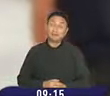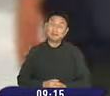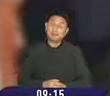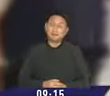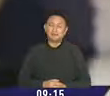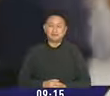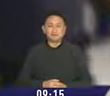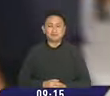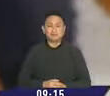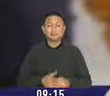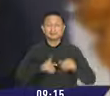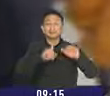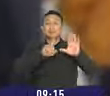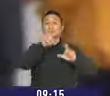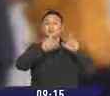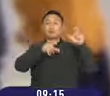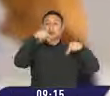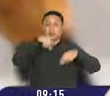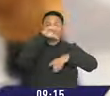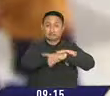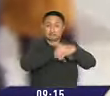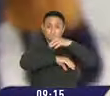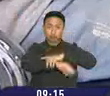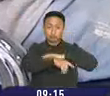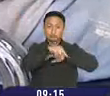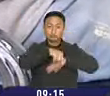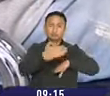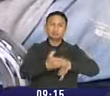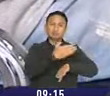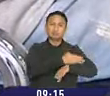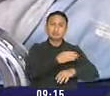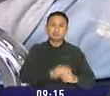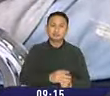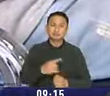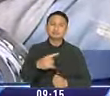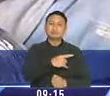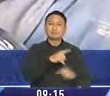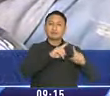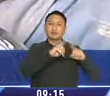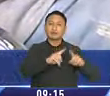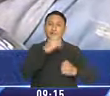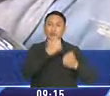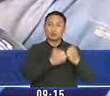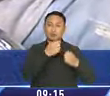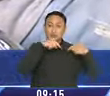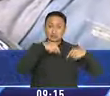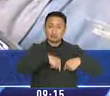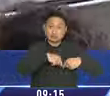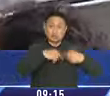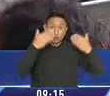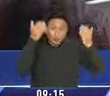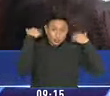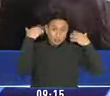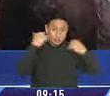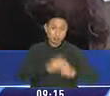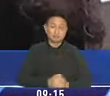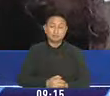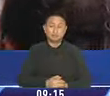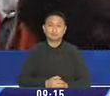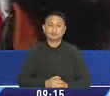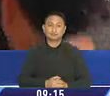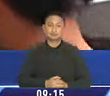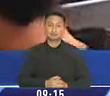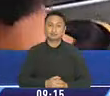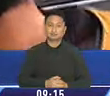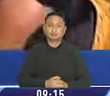fueron seis personas detenidas las cuales estarían involucradas en distintos hechos delictivos que se han dado en el noroeste